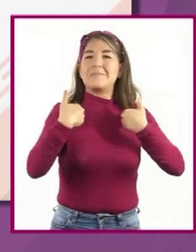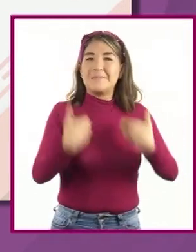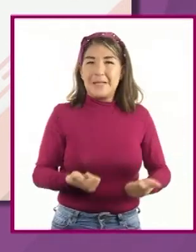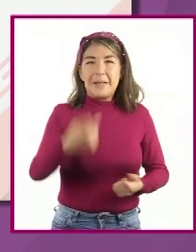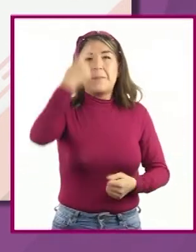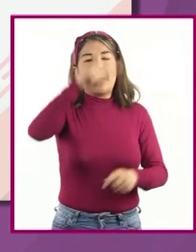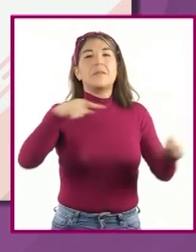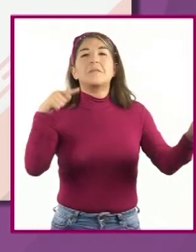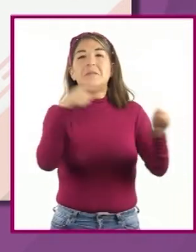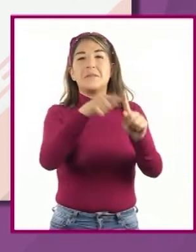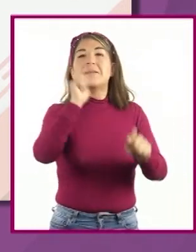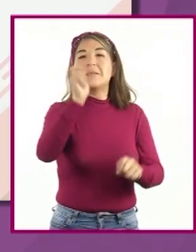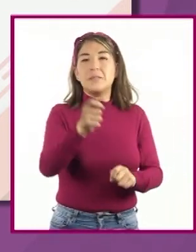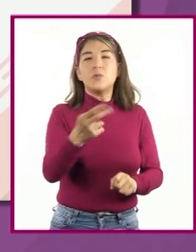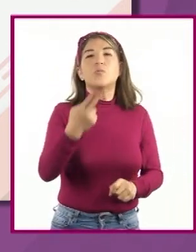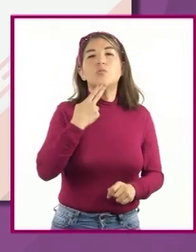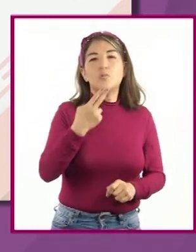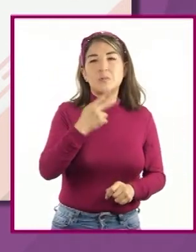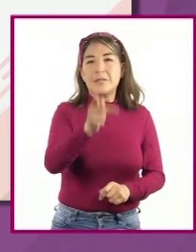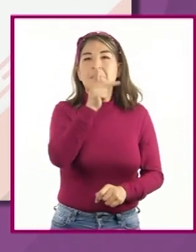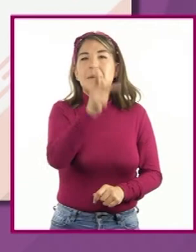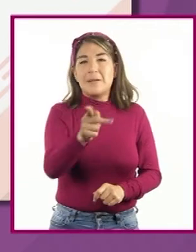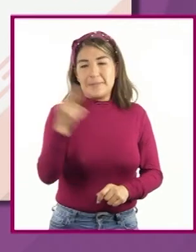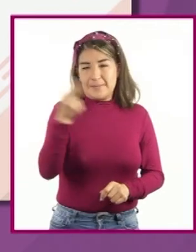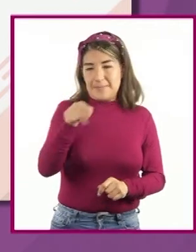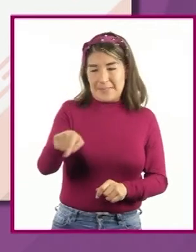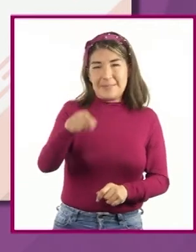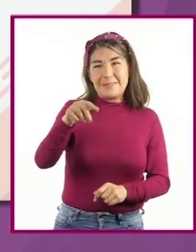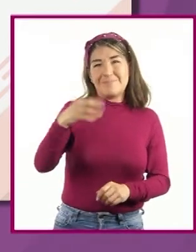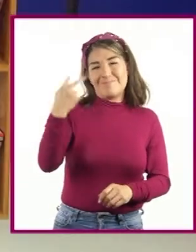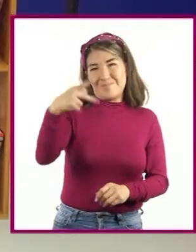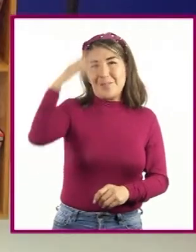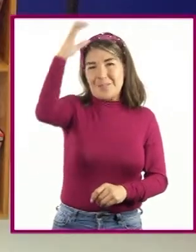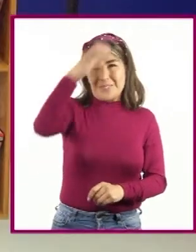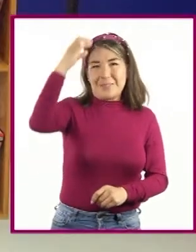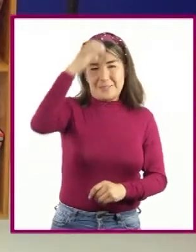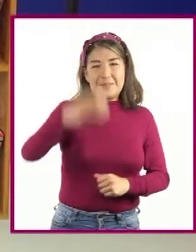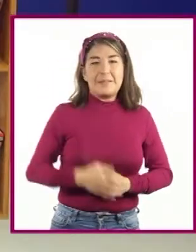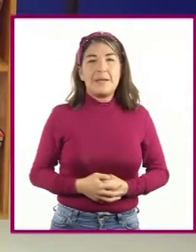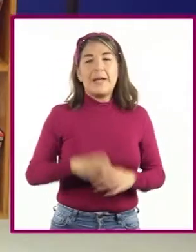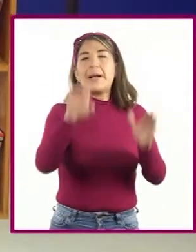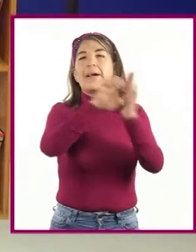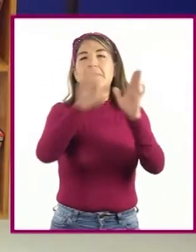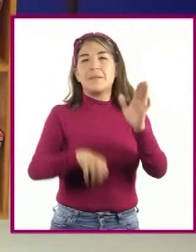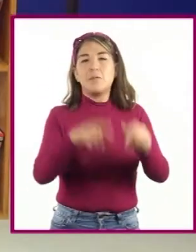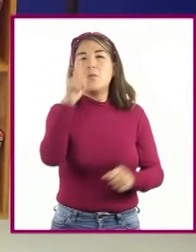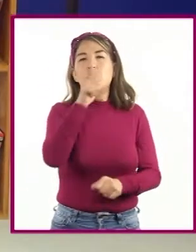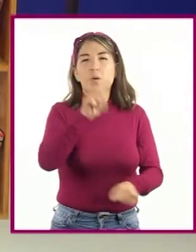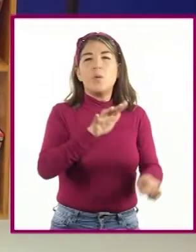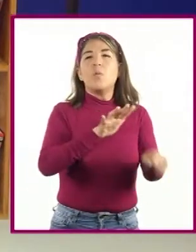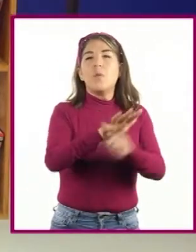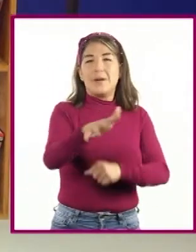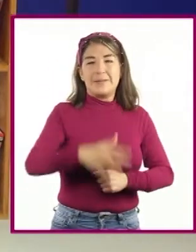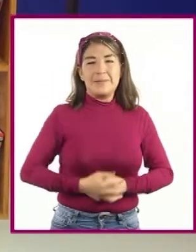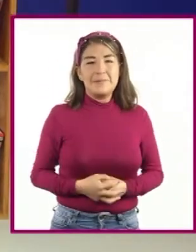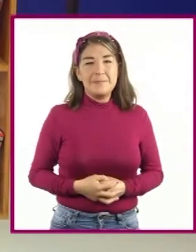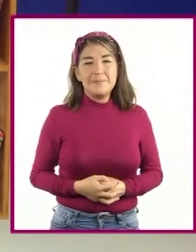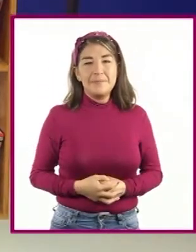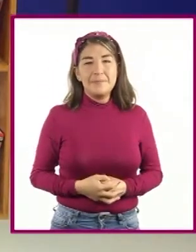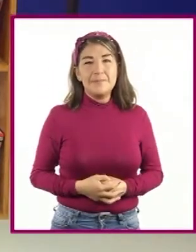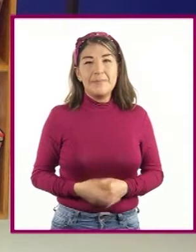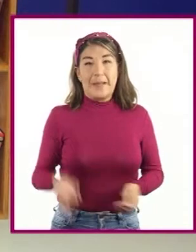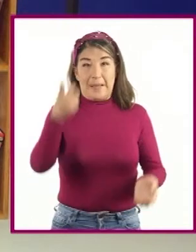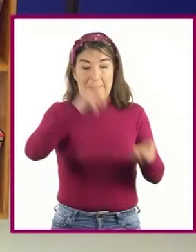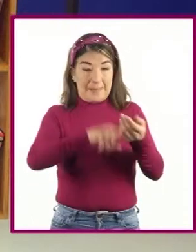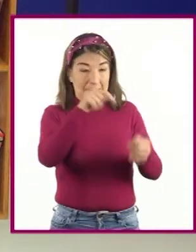la objetividad y usando los términos que requiere la metodología científica. Un ejemplo de este lenguaje fue que a través de